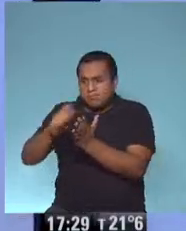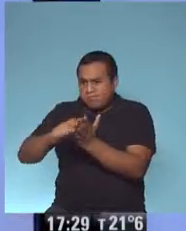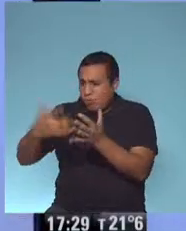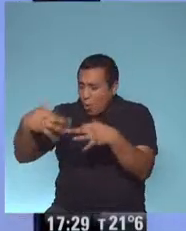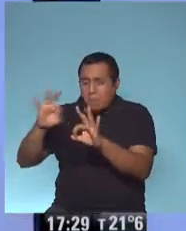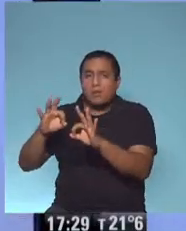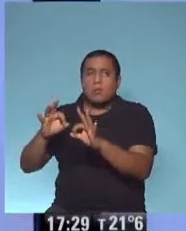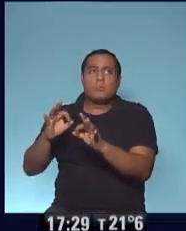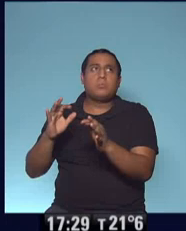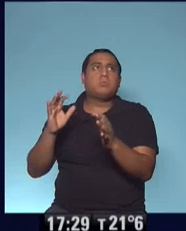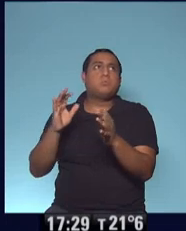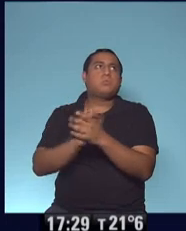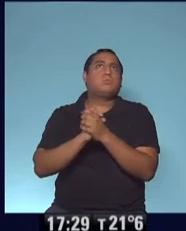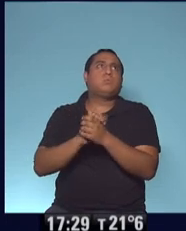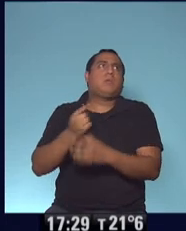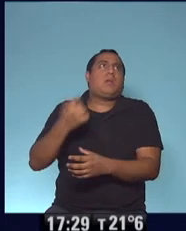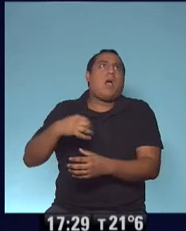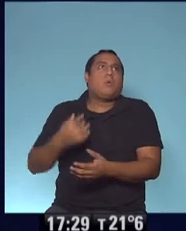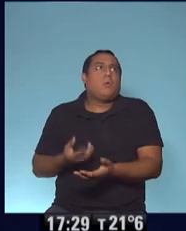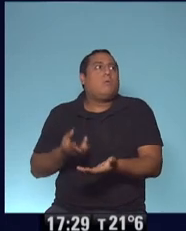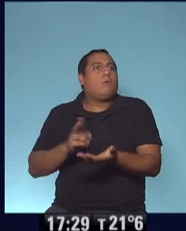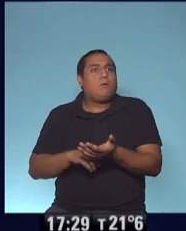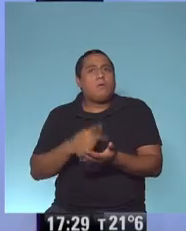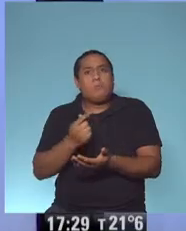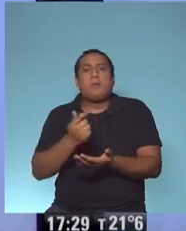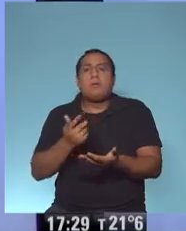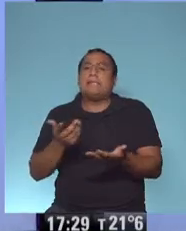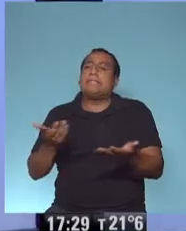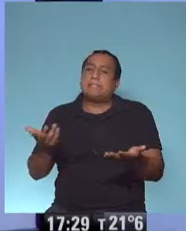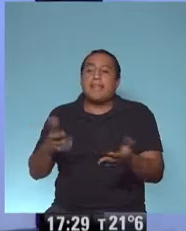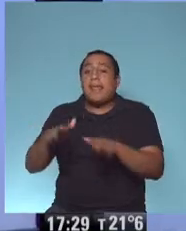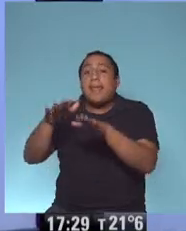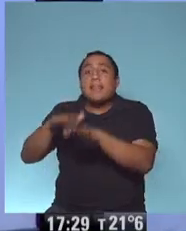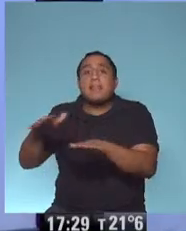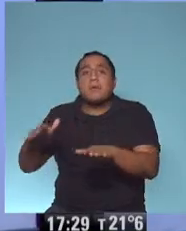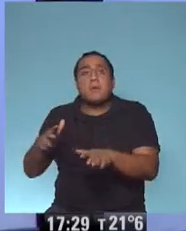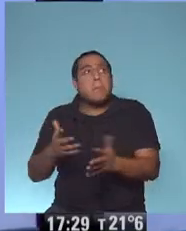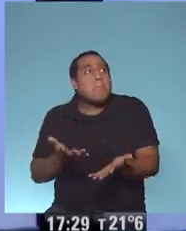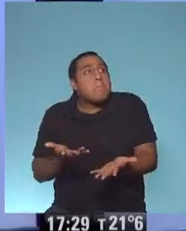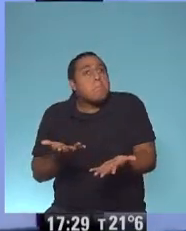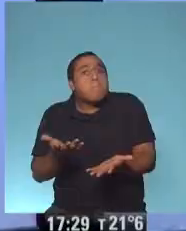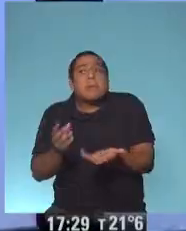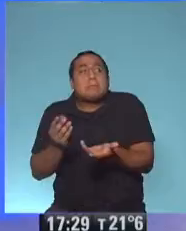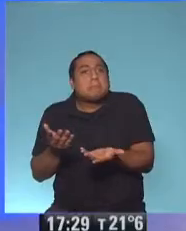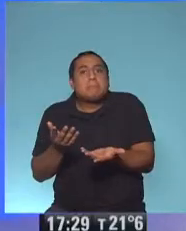el cuaderno, con lo que valen. Y los chicos no sabían qué hacer.